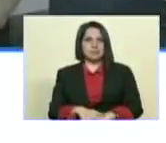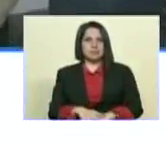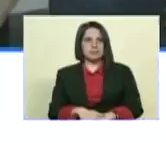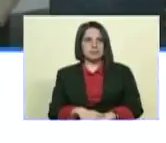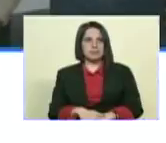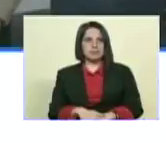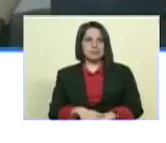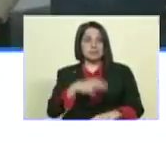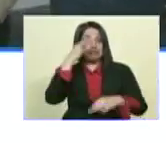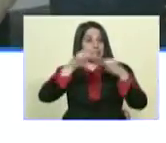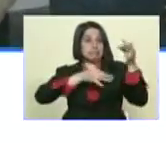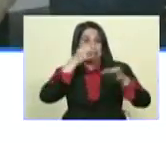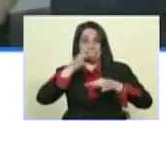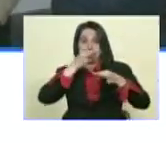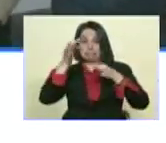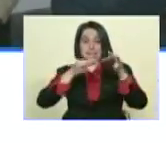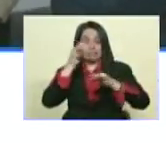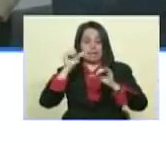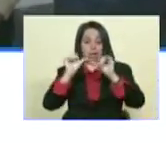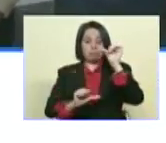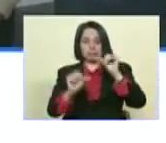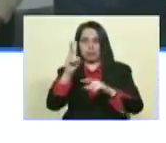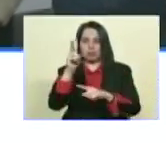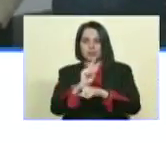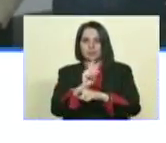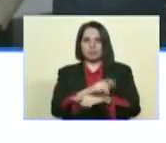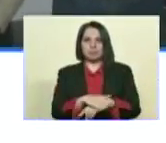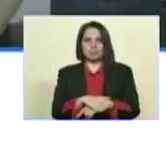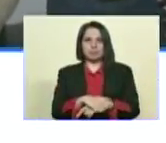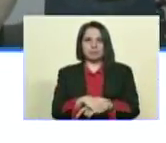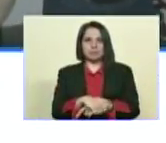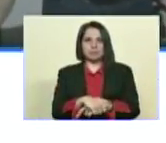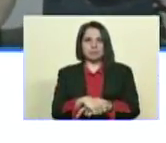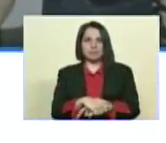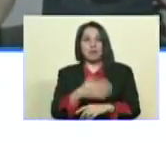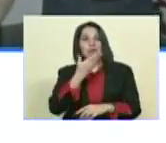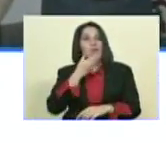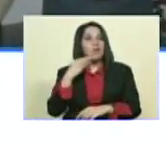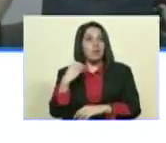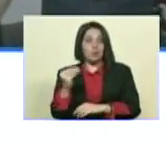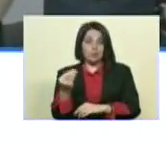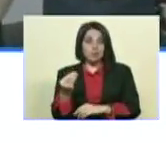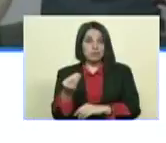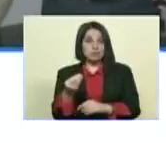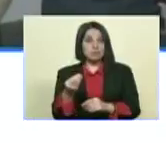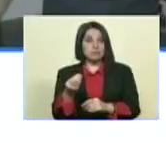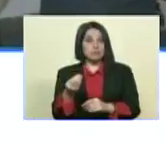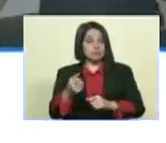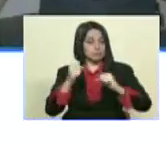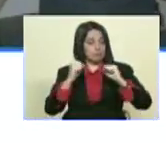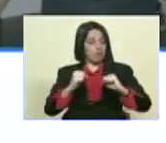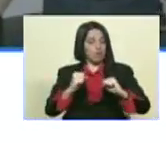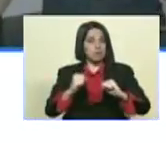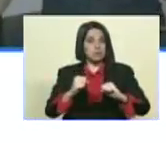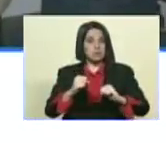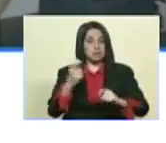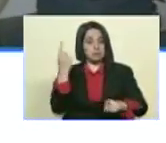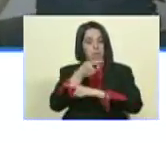Nos explicó todo el plan en 2 segundos. La juventud tomando posiciones de